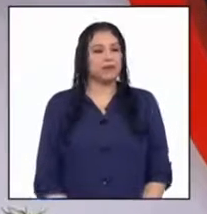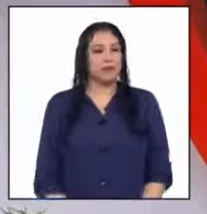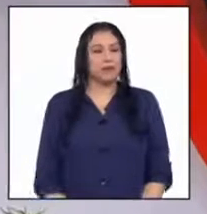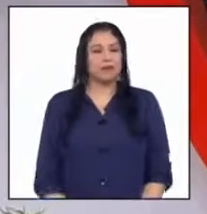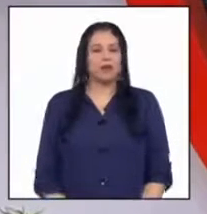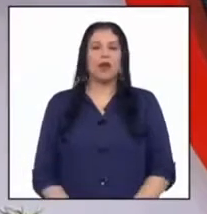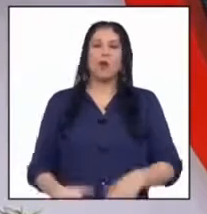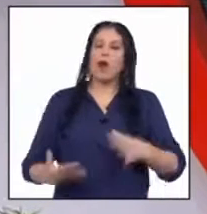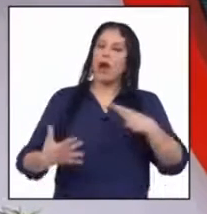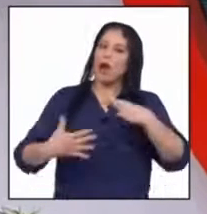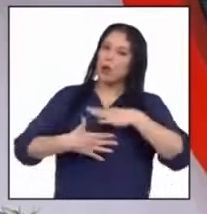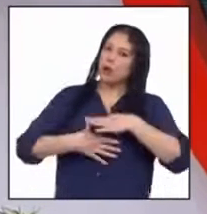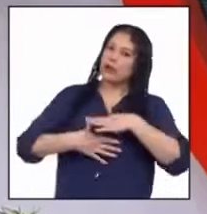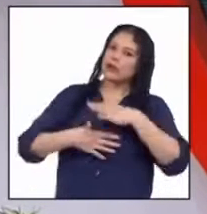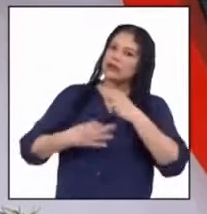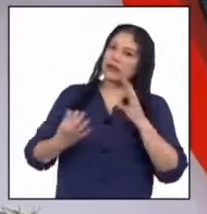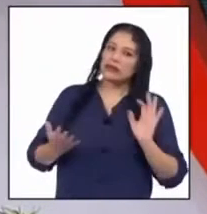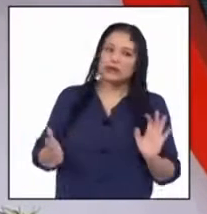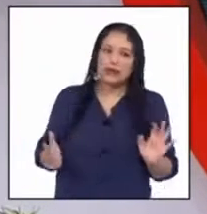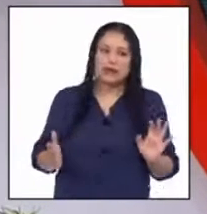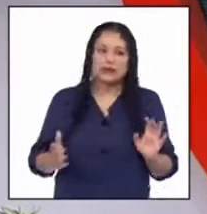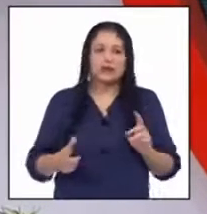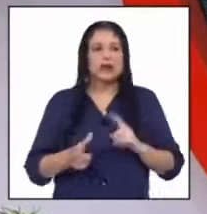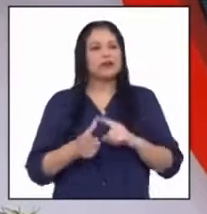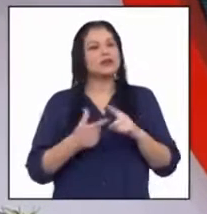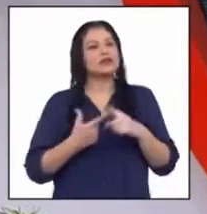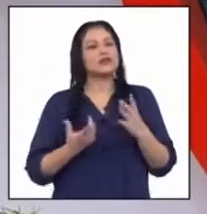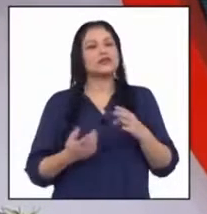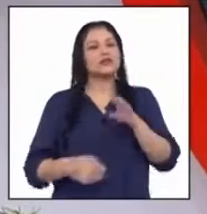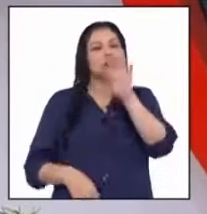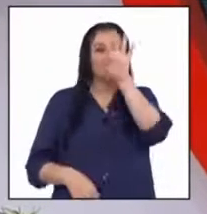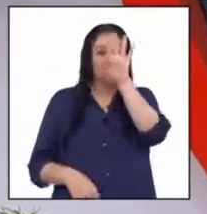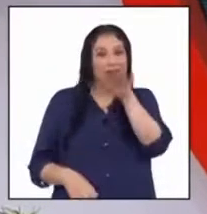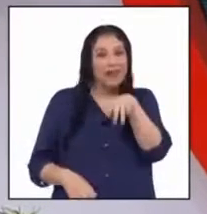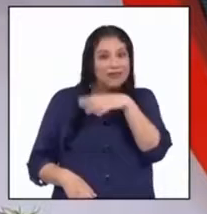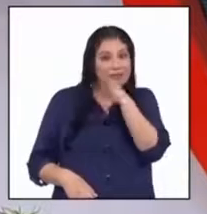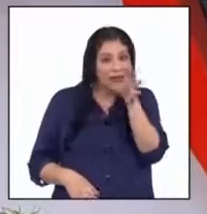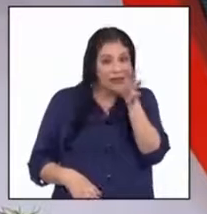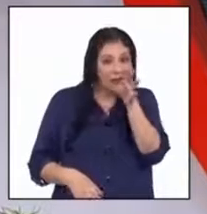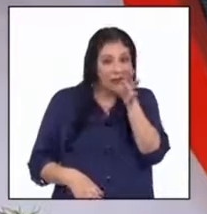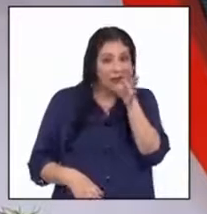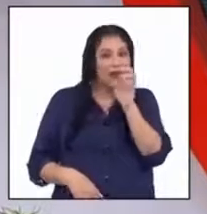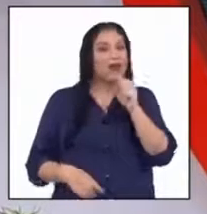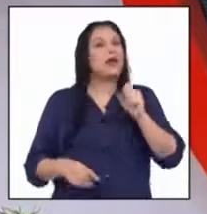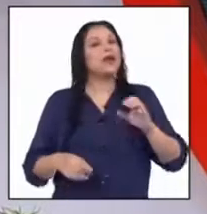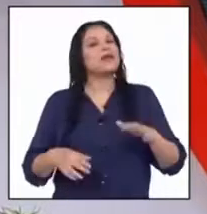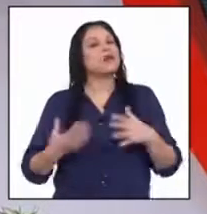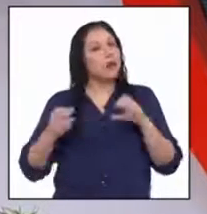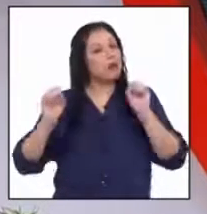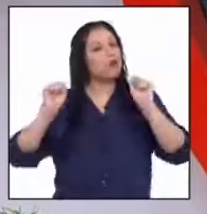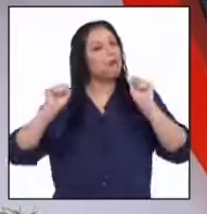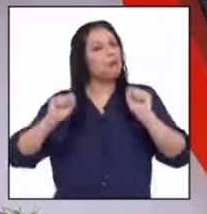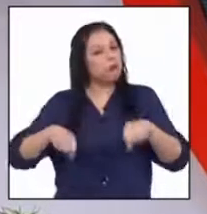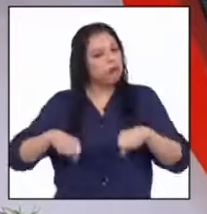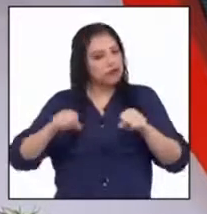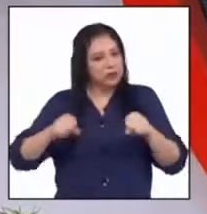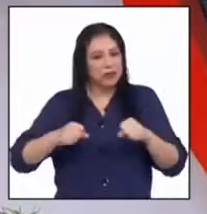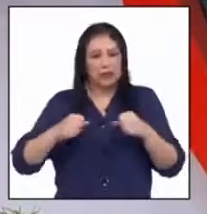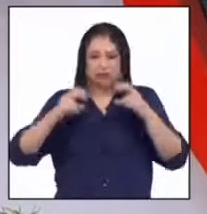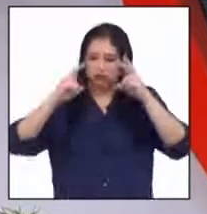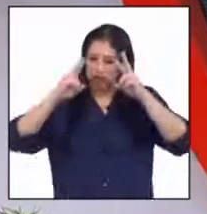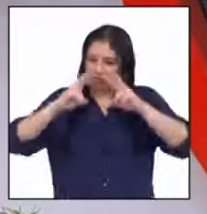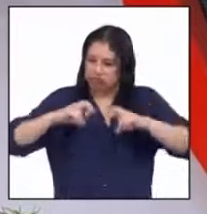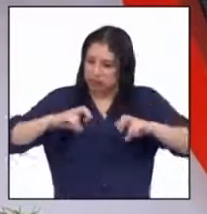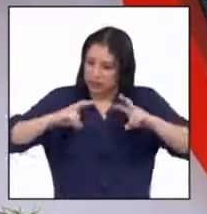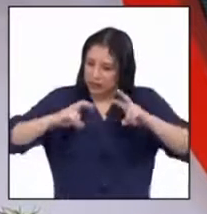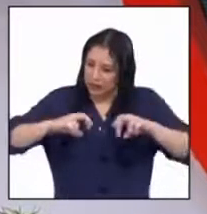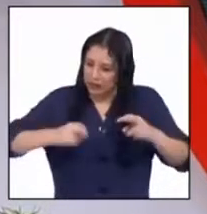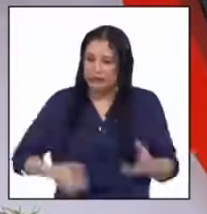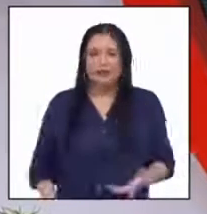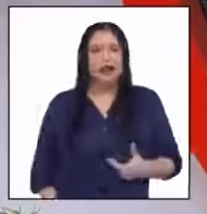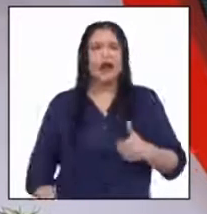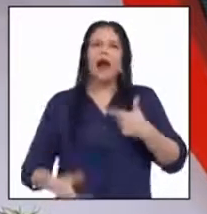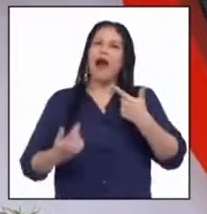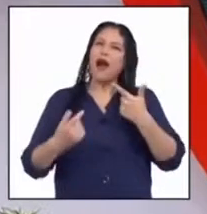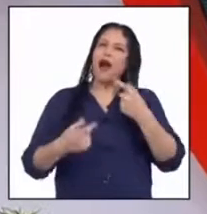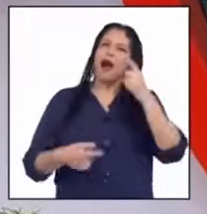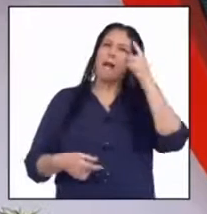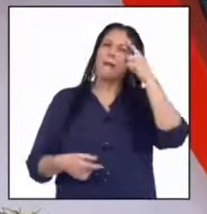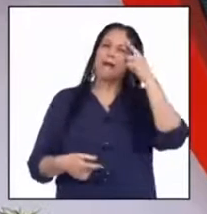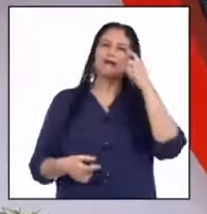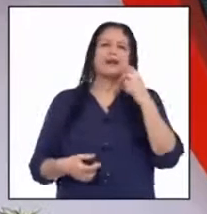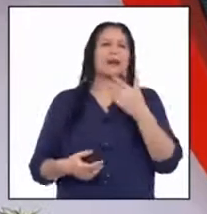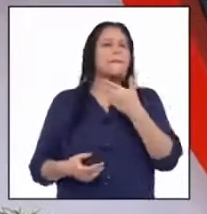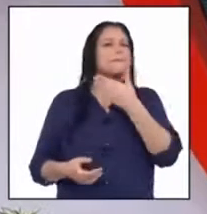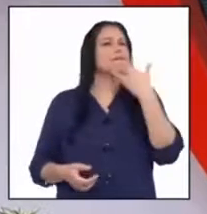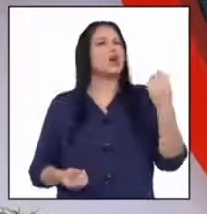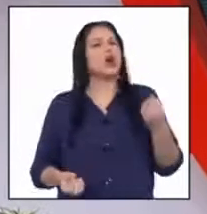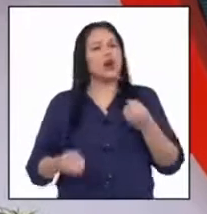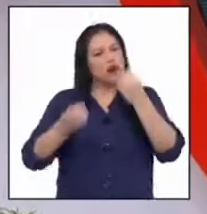¡Qué interesante! Entonces, con la tabla que hemos elaborado, tenemos la posibilidad de analizar e interpretar mejor los datos.